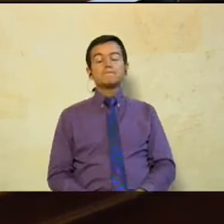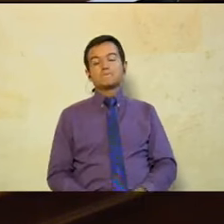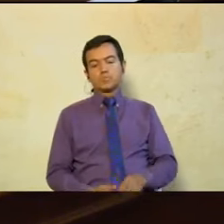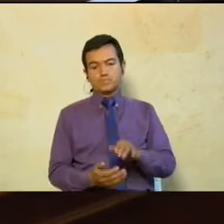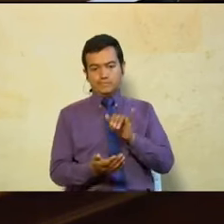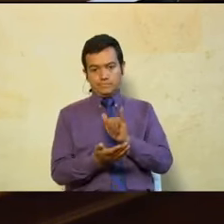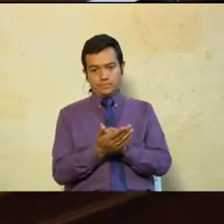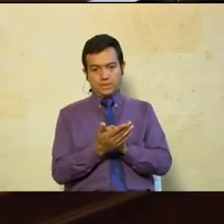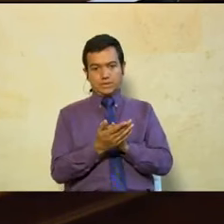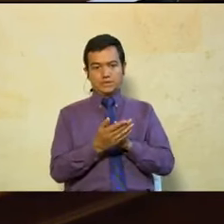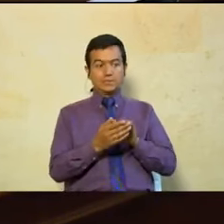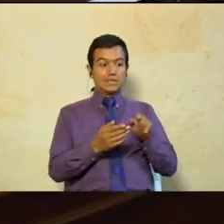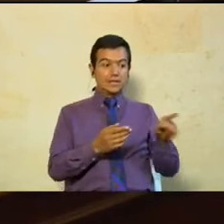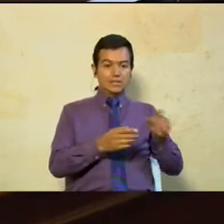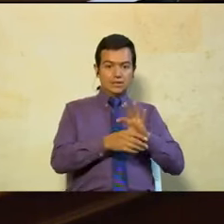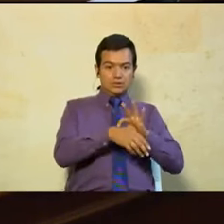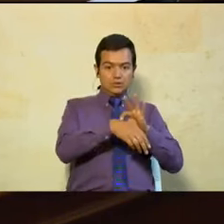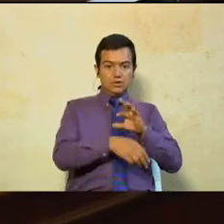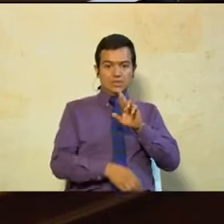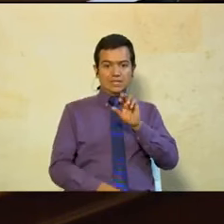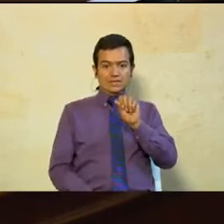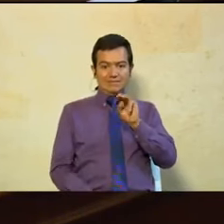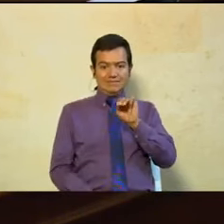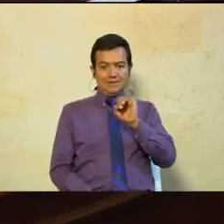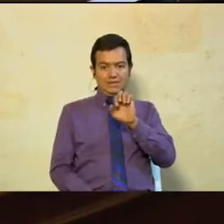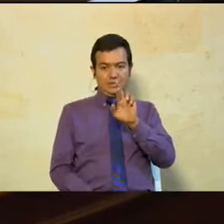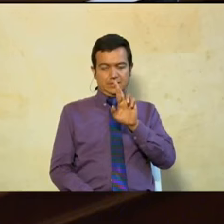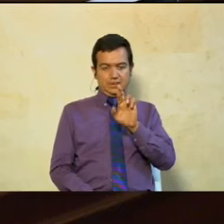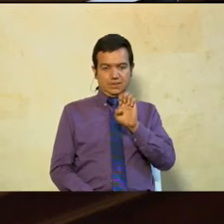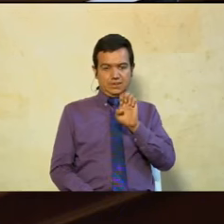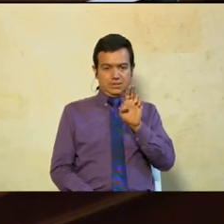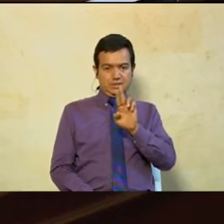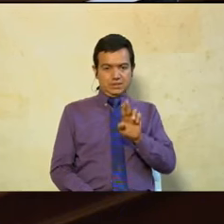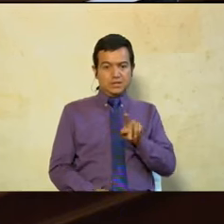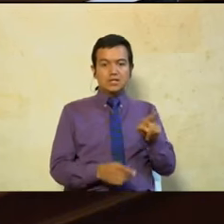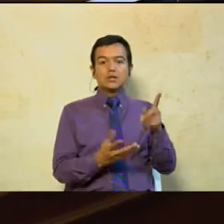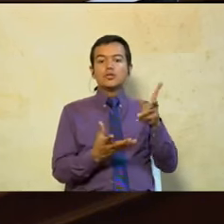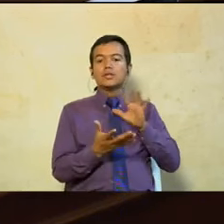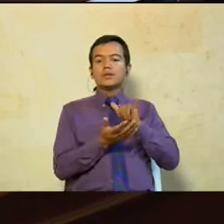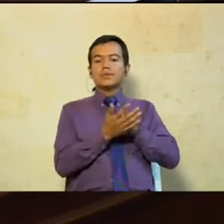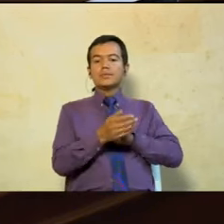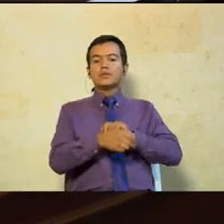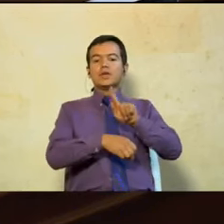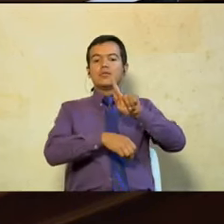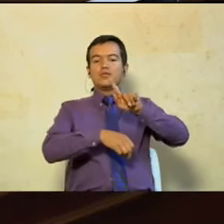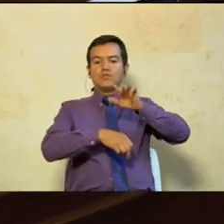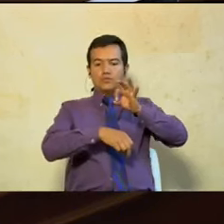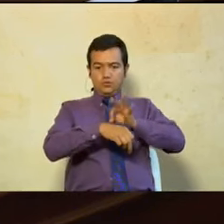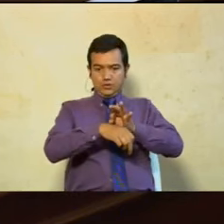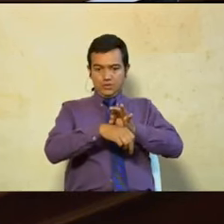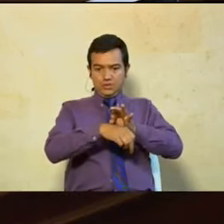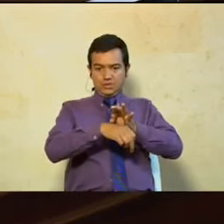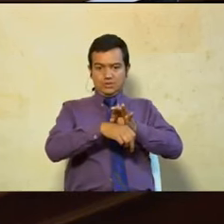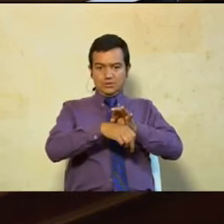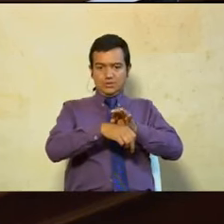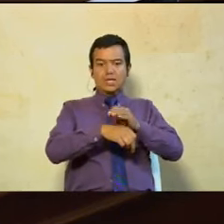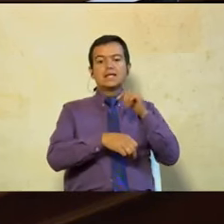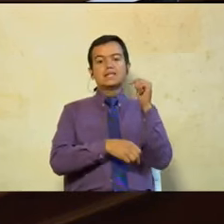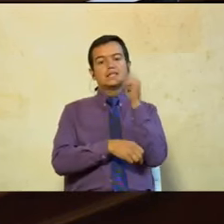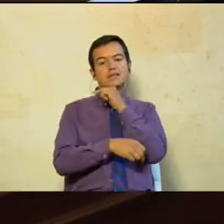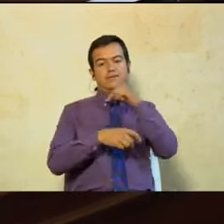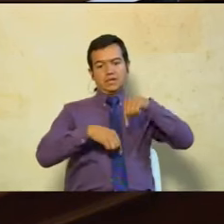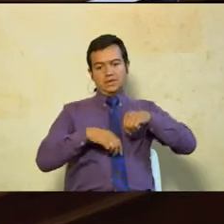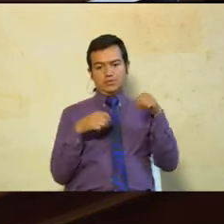el doctor Ramírez jefe de uno de los departamentos de la fundación fe de Bogotá